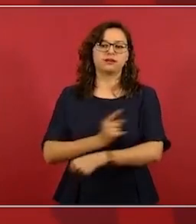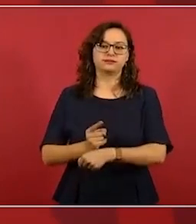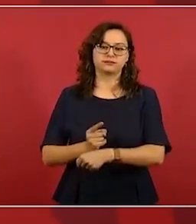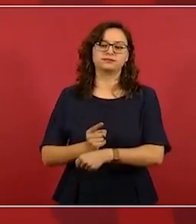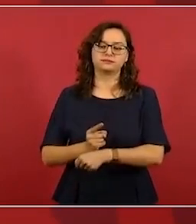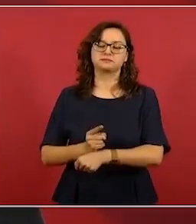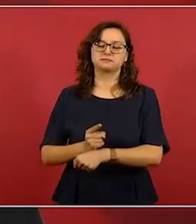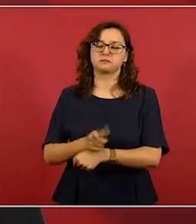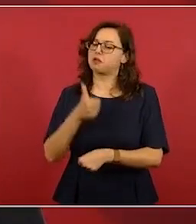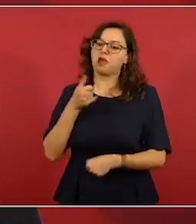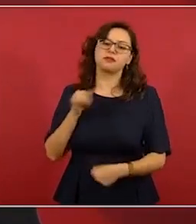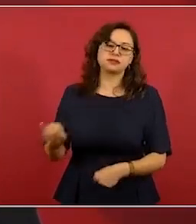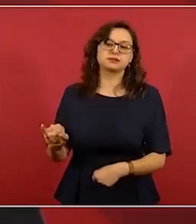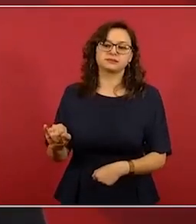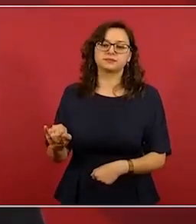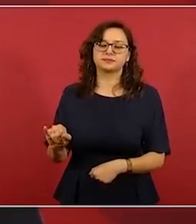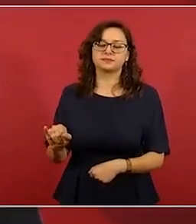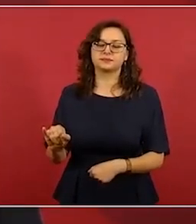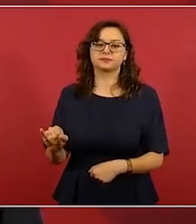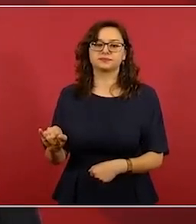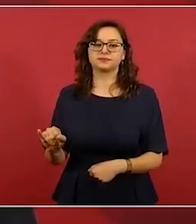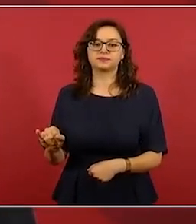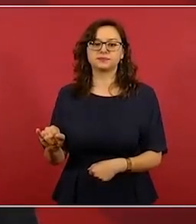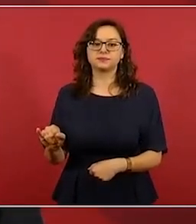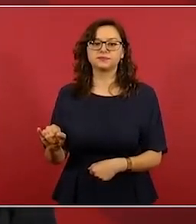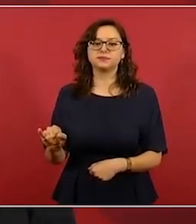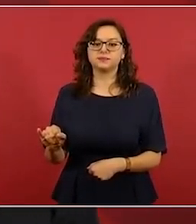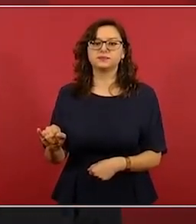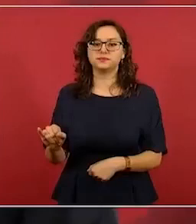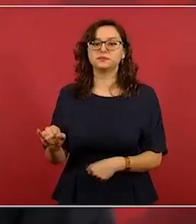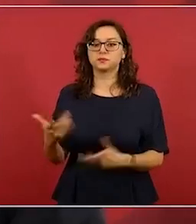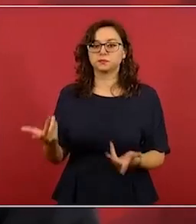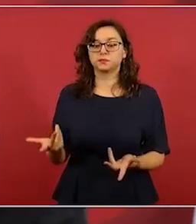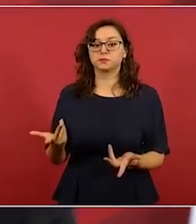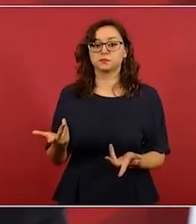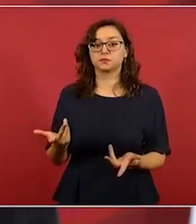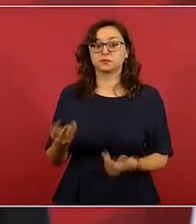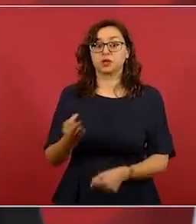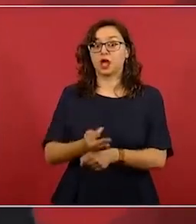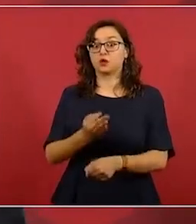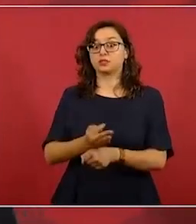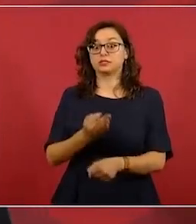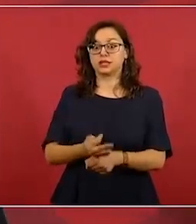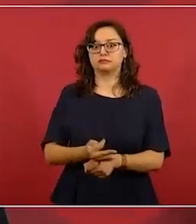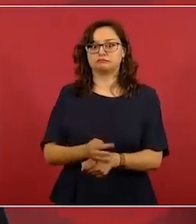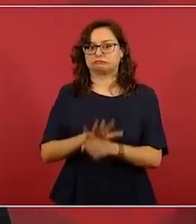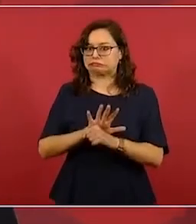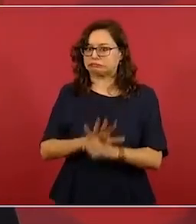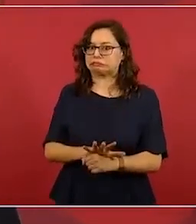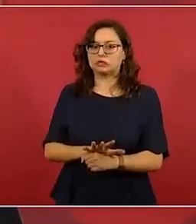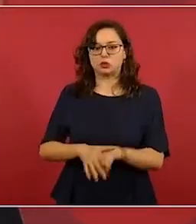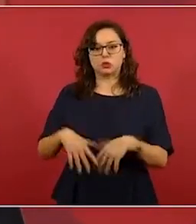y que también pues está siendo sometida a fuertes